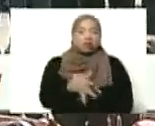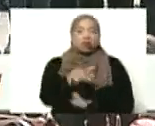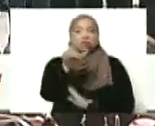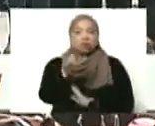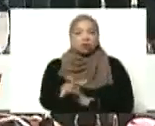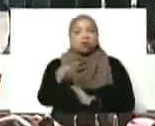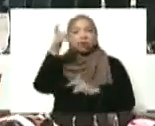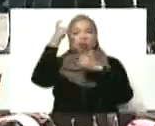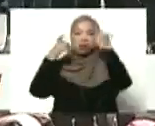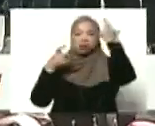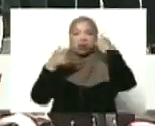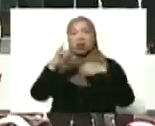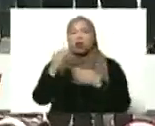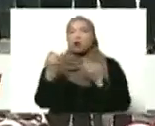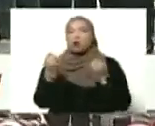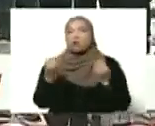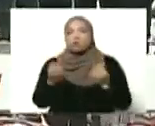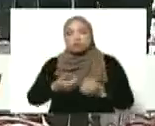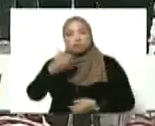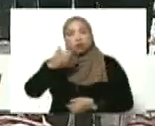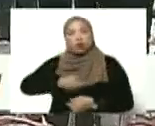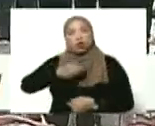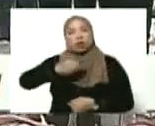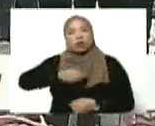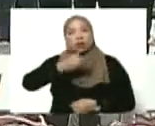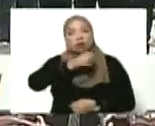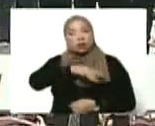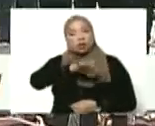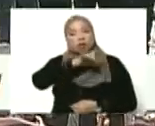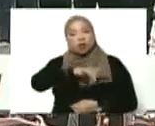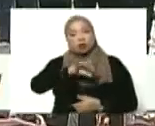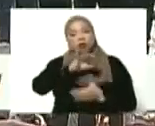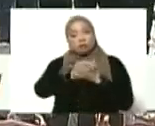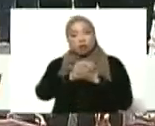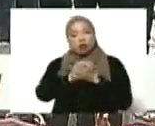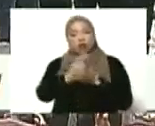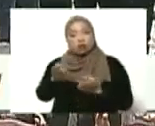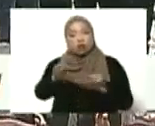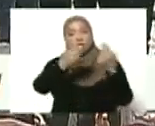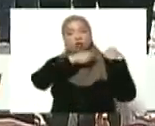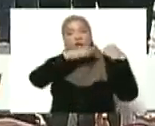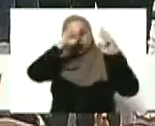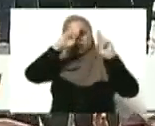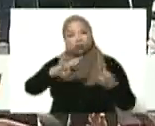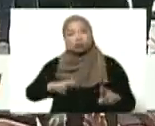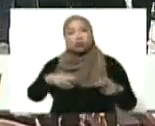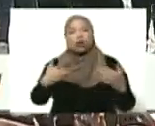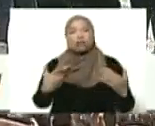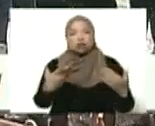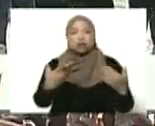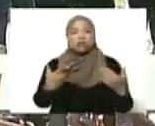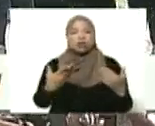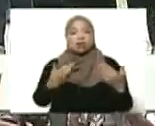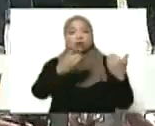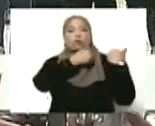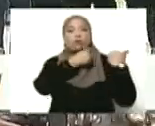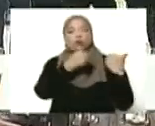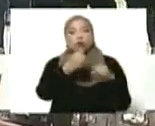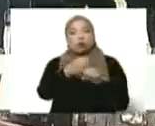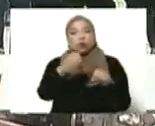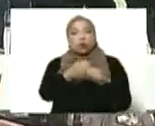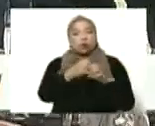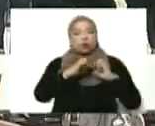tiene, porque es un sentimiento de compromiso. Es un compromiso del